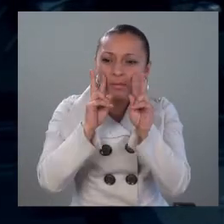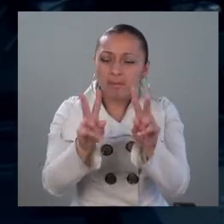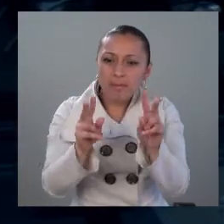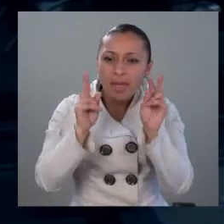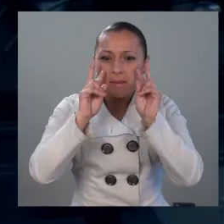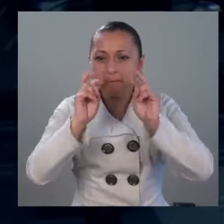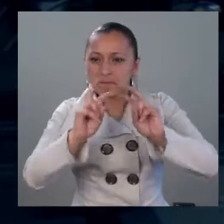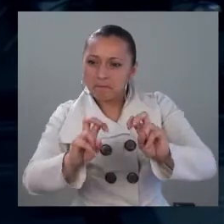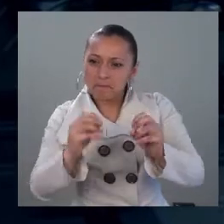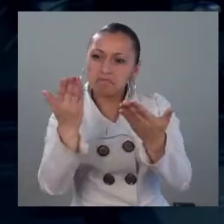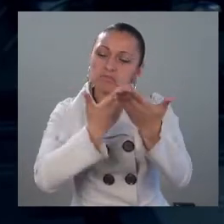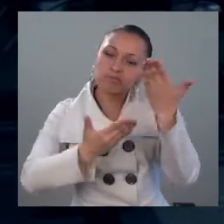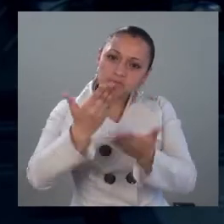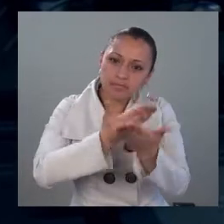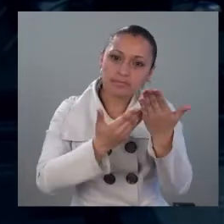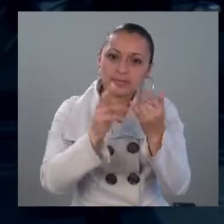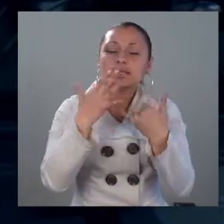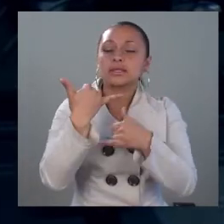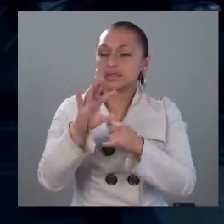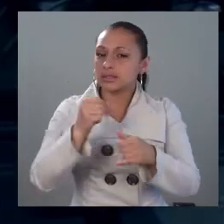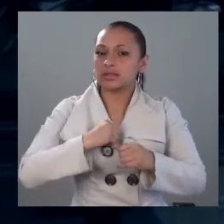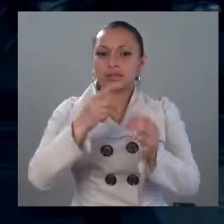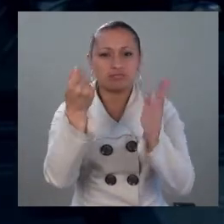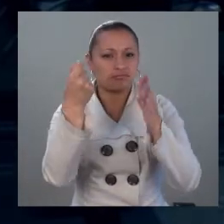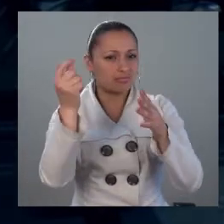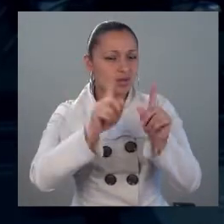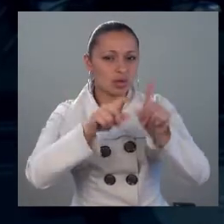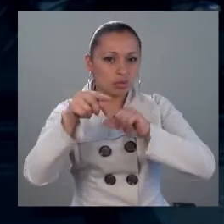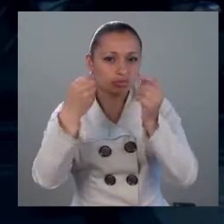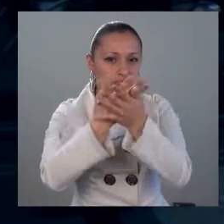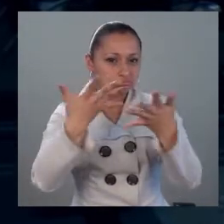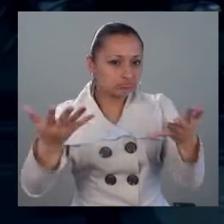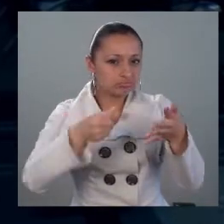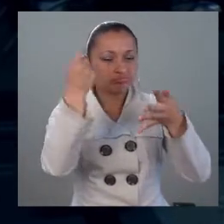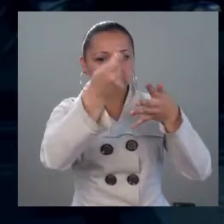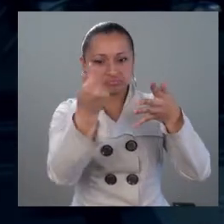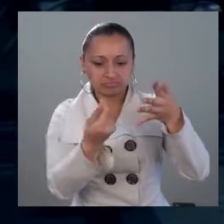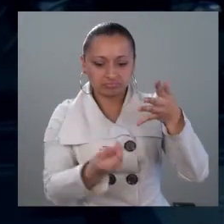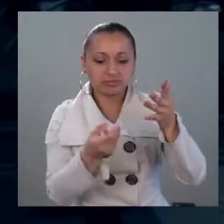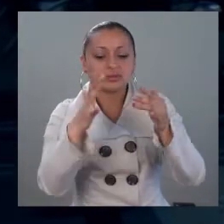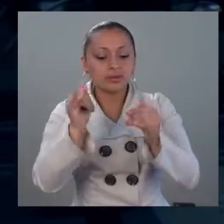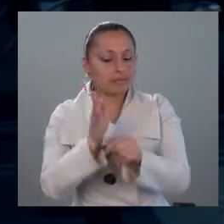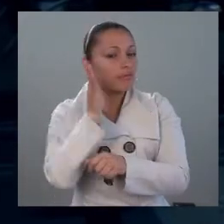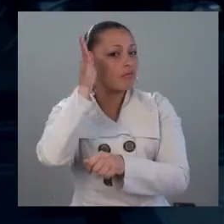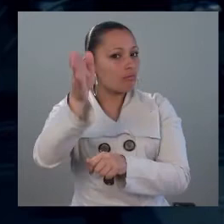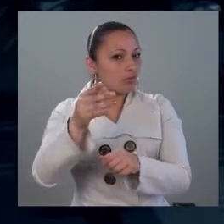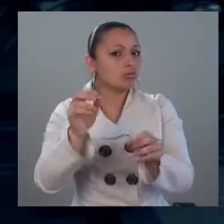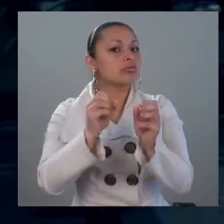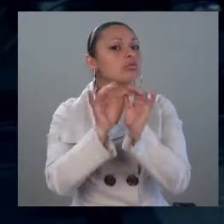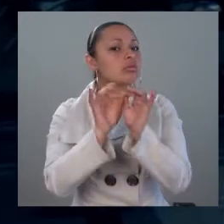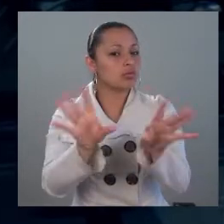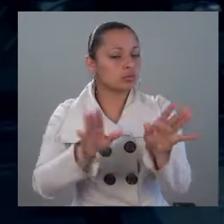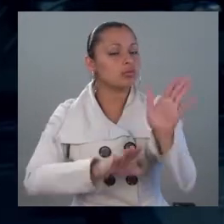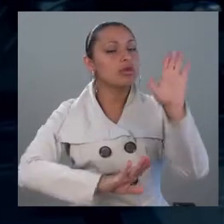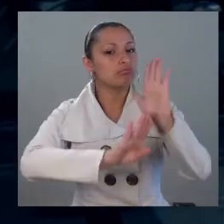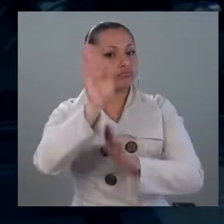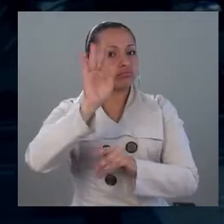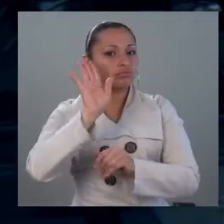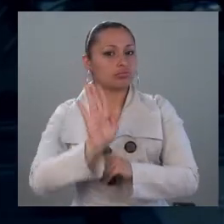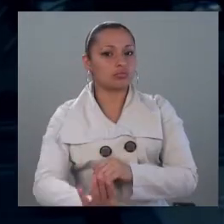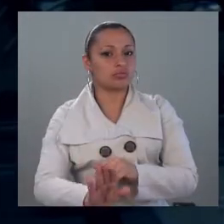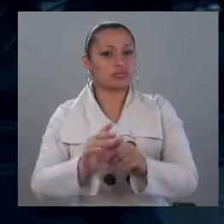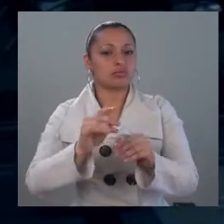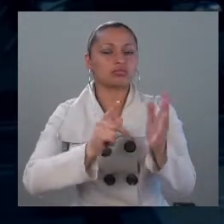de estudio y creo ya tenemos algunos puntos de contacto y vamos a buscar la oportunidad de